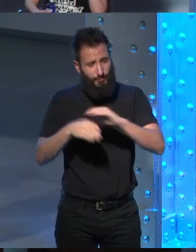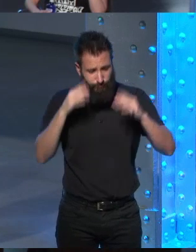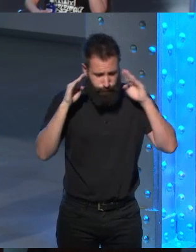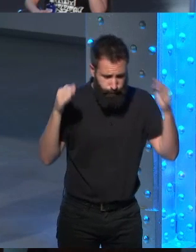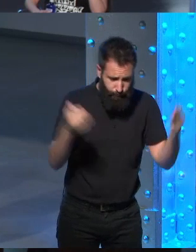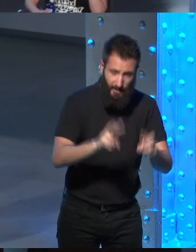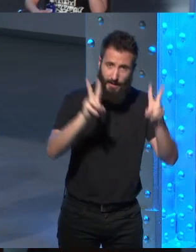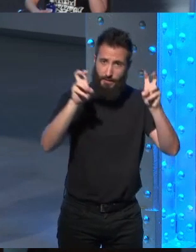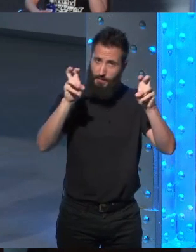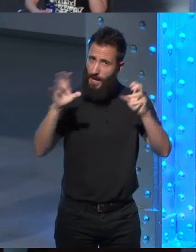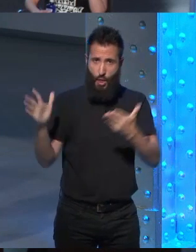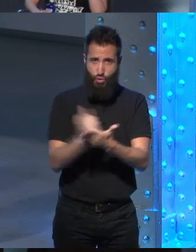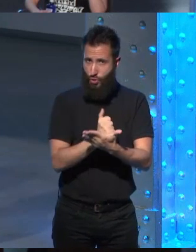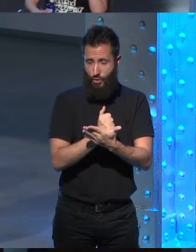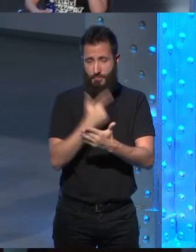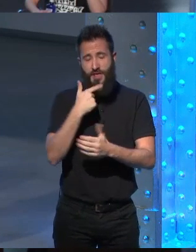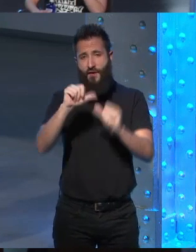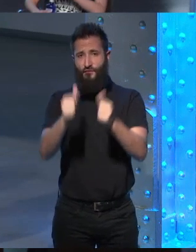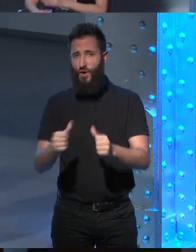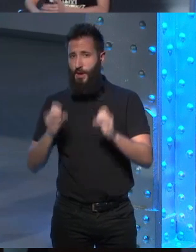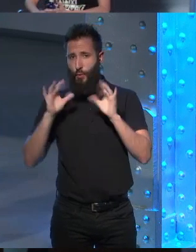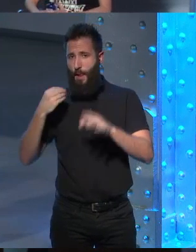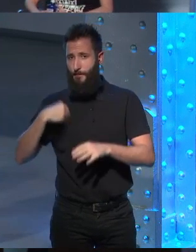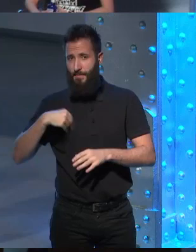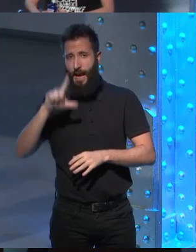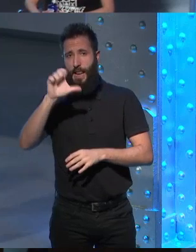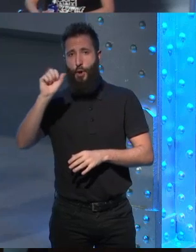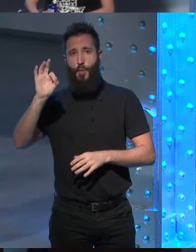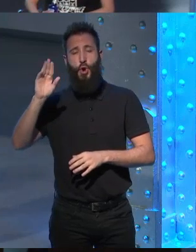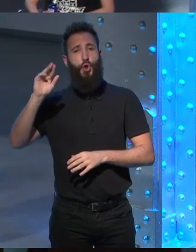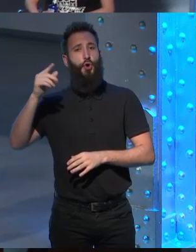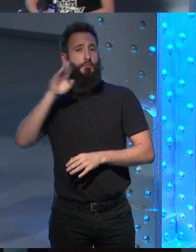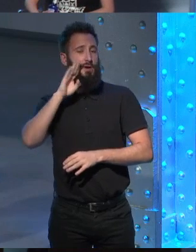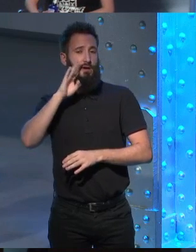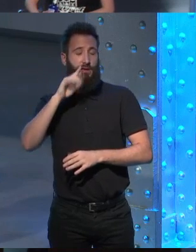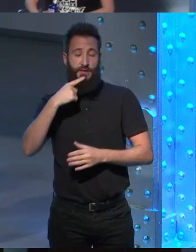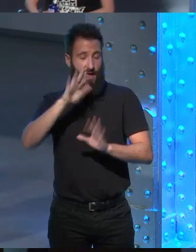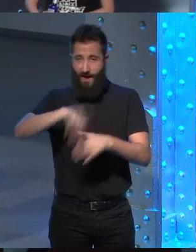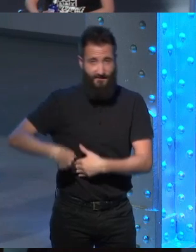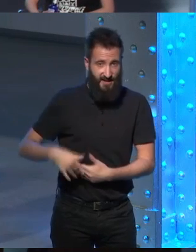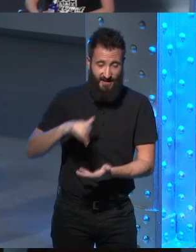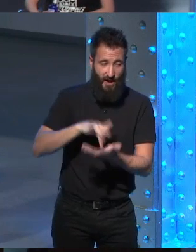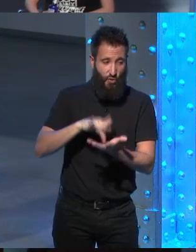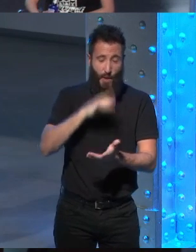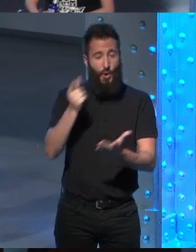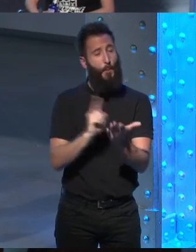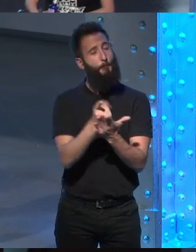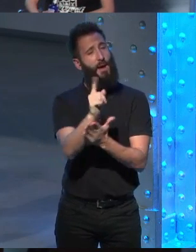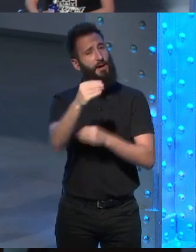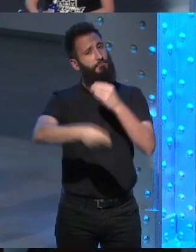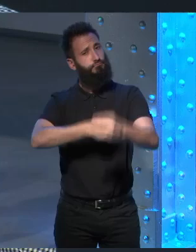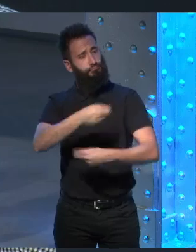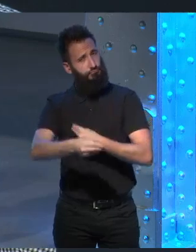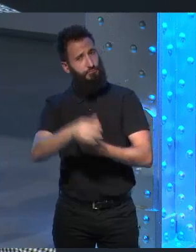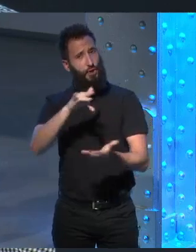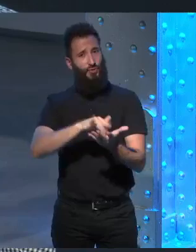que ahondáis y hacerlo de esta manera en la que Bruno comentaba antes, ¿no? Claro, en definitiva, tú cuando escribes o cuando haces un mapa, por ejemplo,